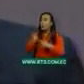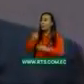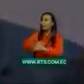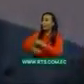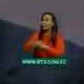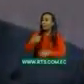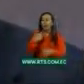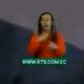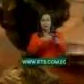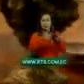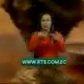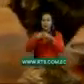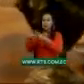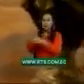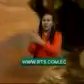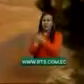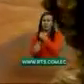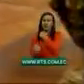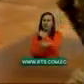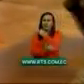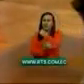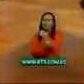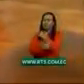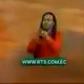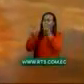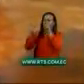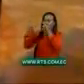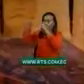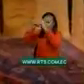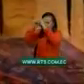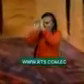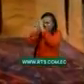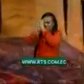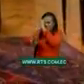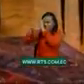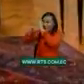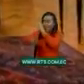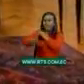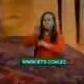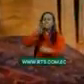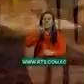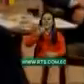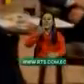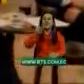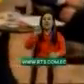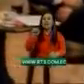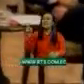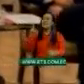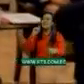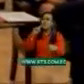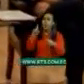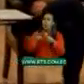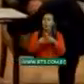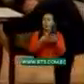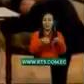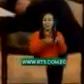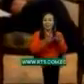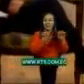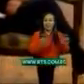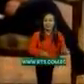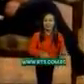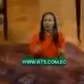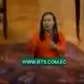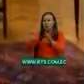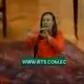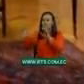entre ambos países. En materia minera, por ejemplo, los dos mandatarios celebraron el acuerdo entre Codelco de Chile y Enami EP de Ecuador para viabilizar el proyecto de